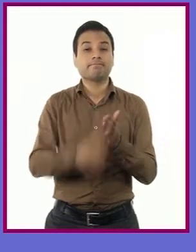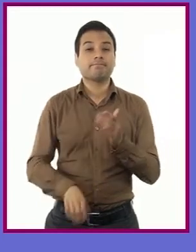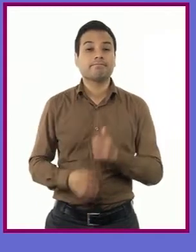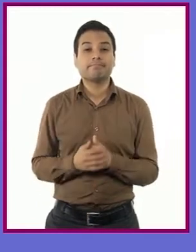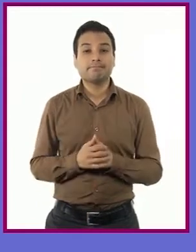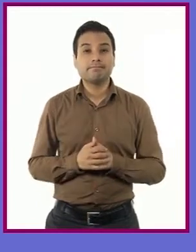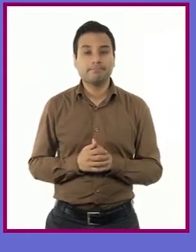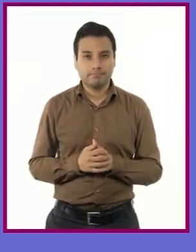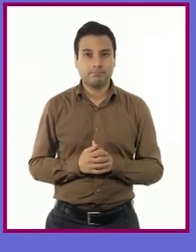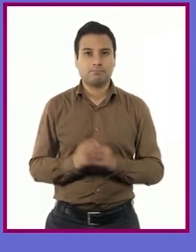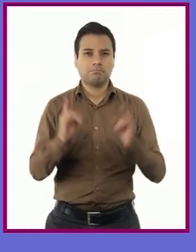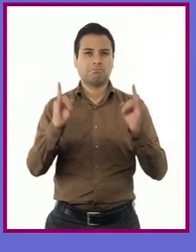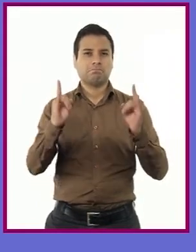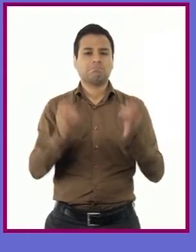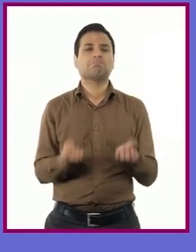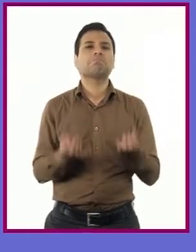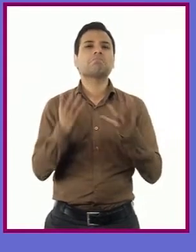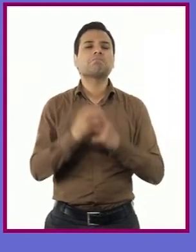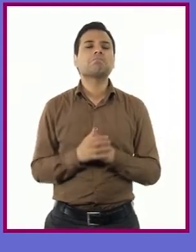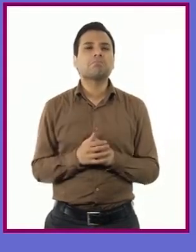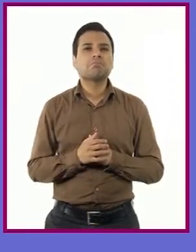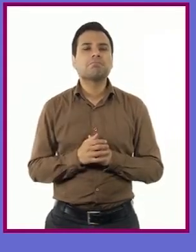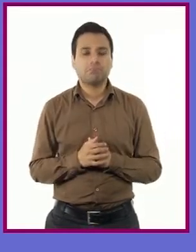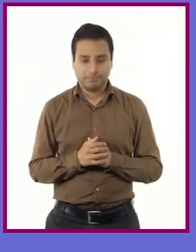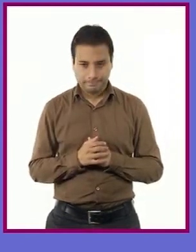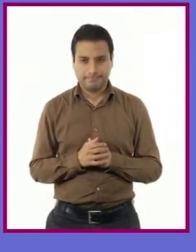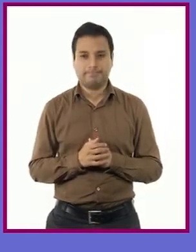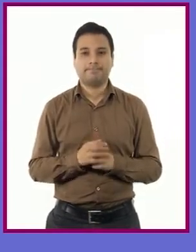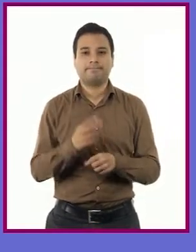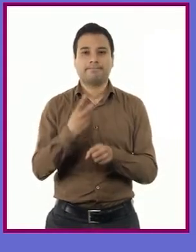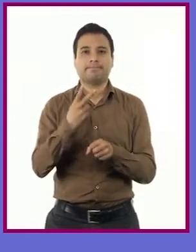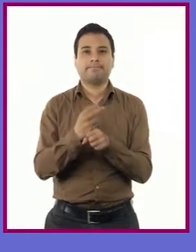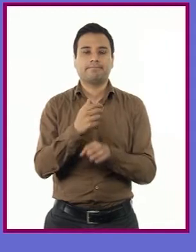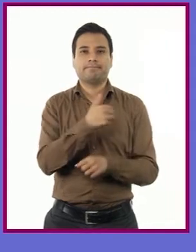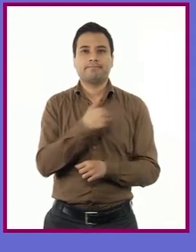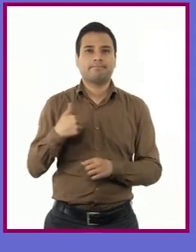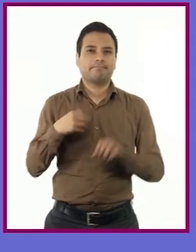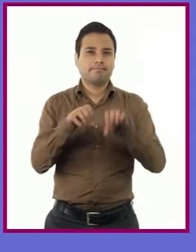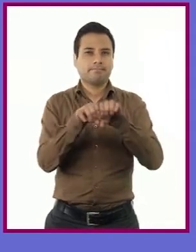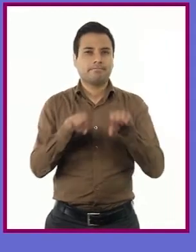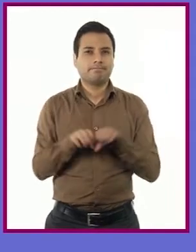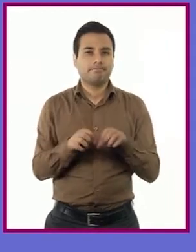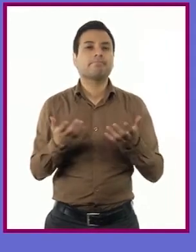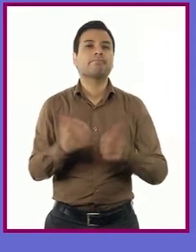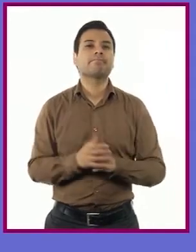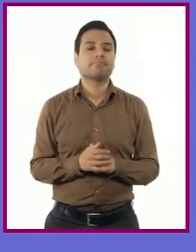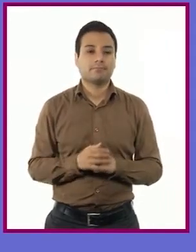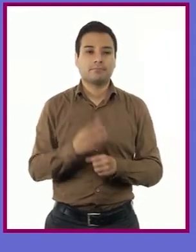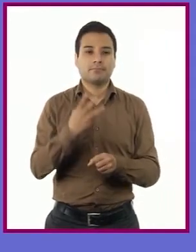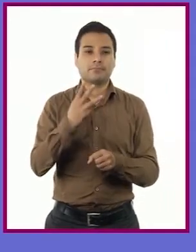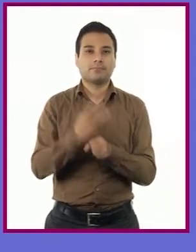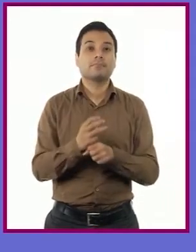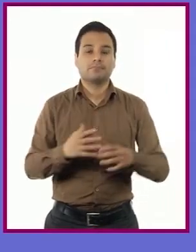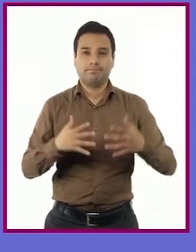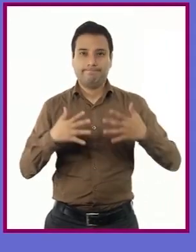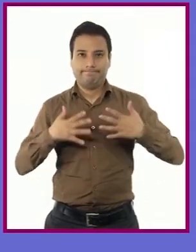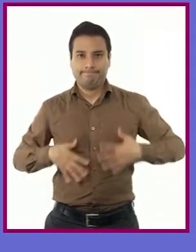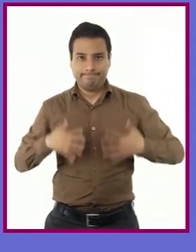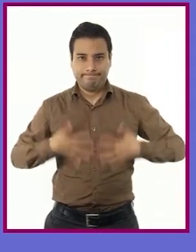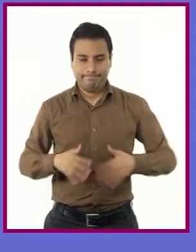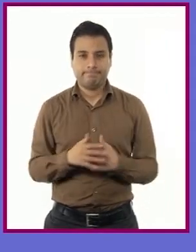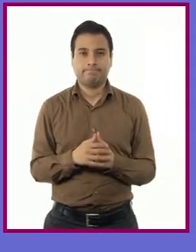la cancha. En el segundo habla de los integrantes del equipo. En el tercero, del uniforme.